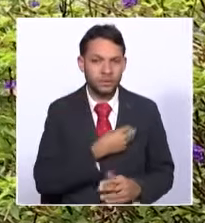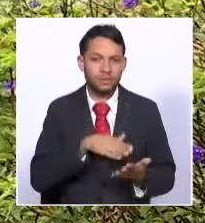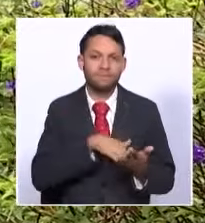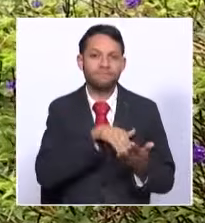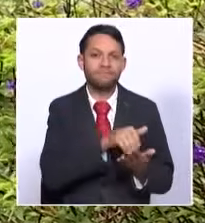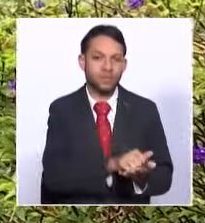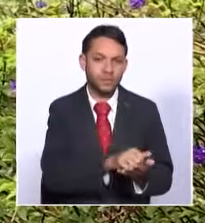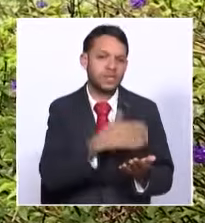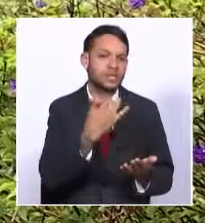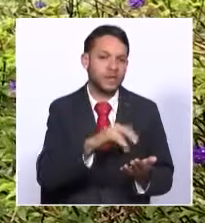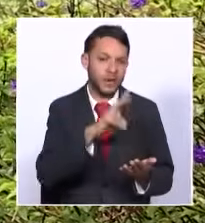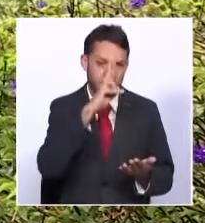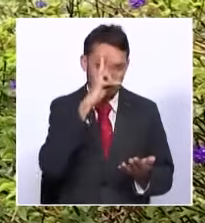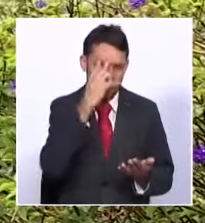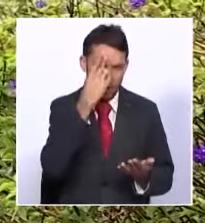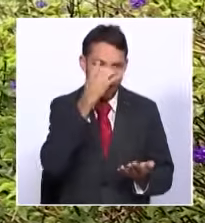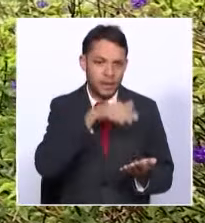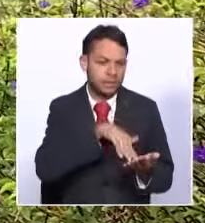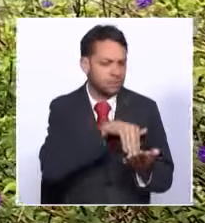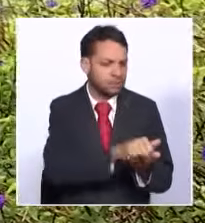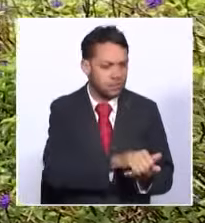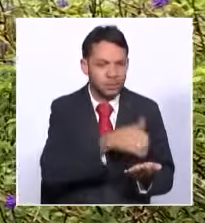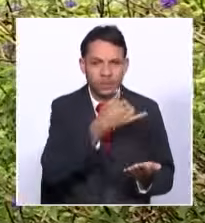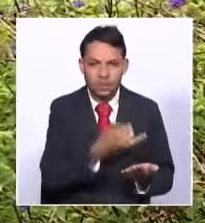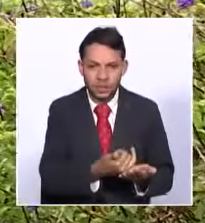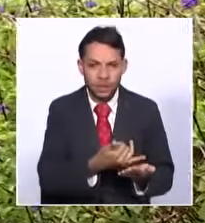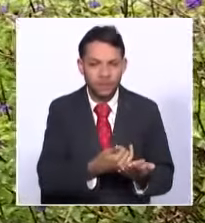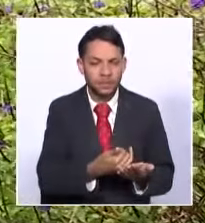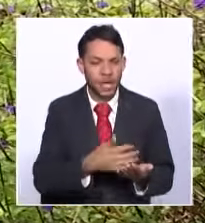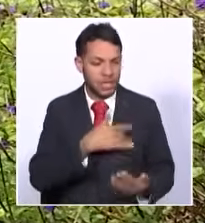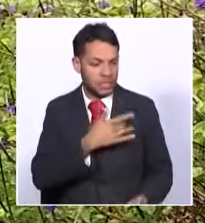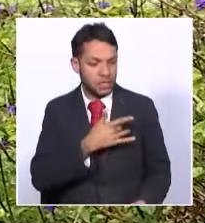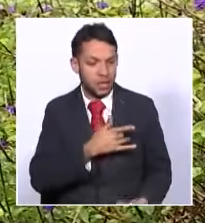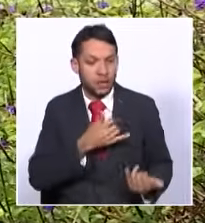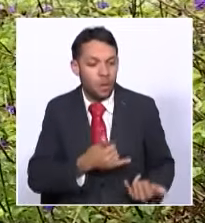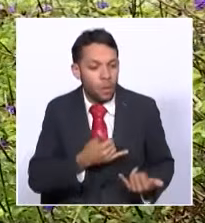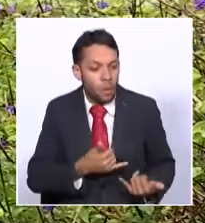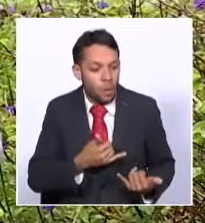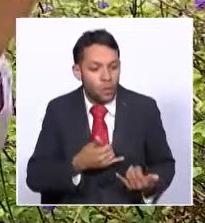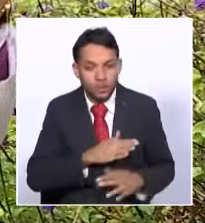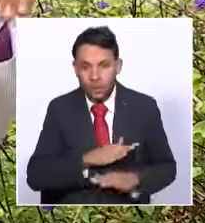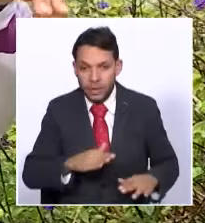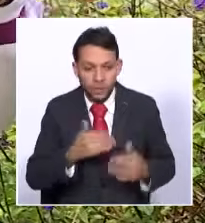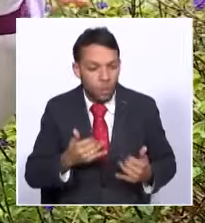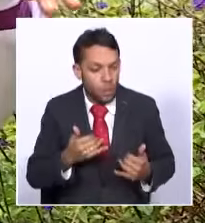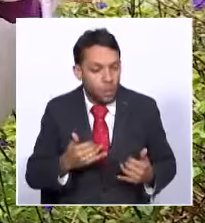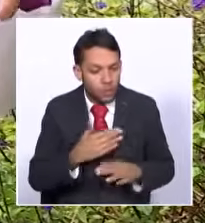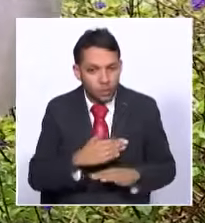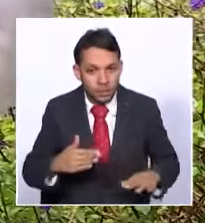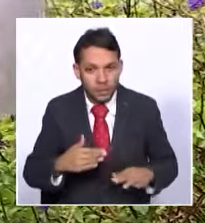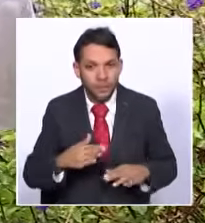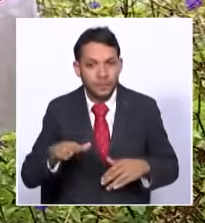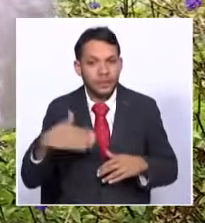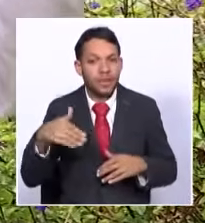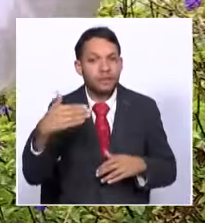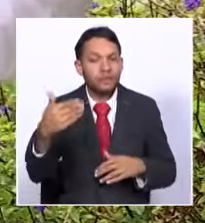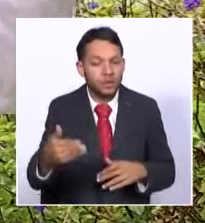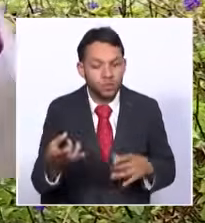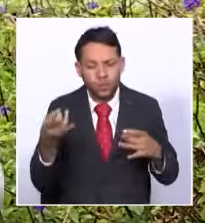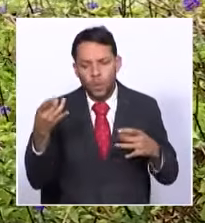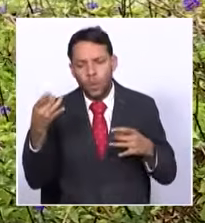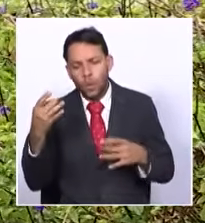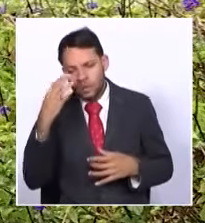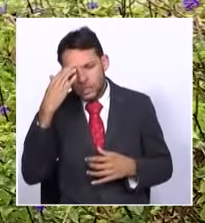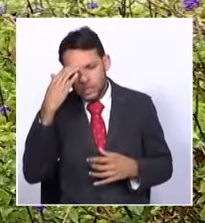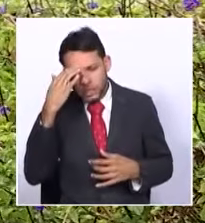error de entrar a tratar síntomas. Y entonces uno prende la televisión para el dolor de cabeza